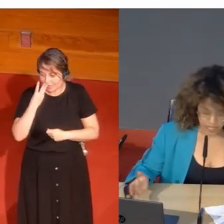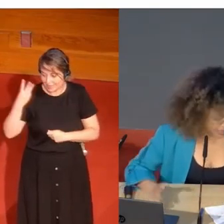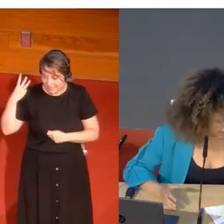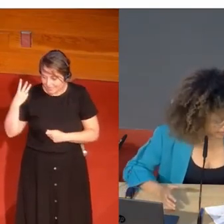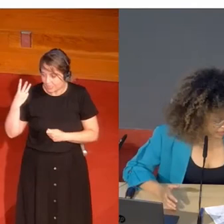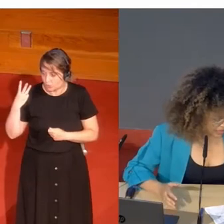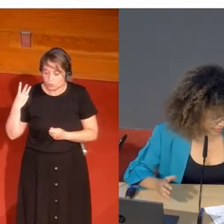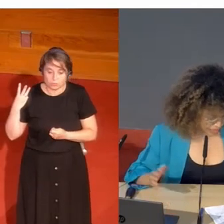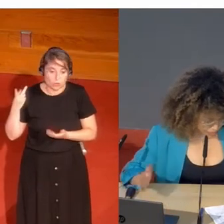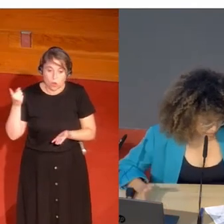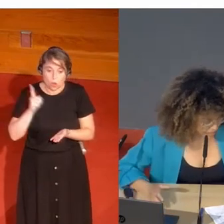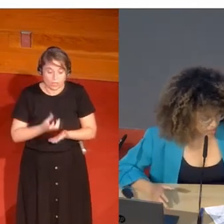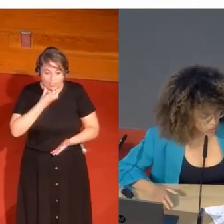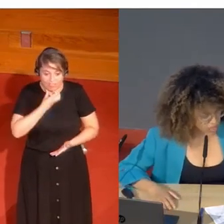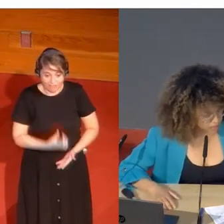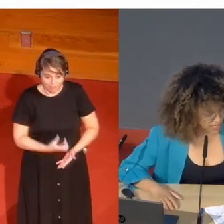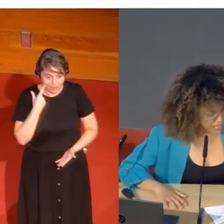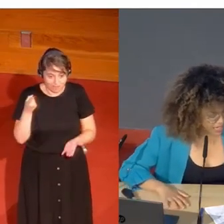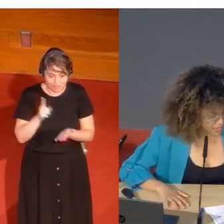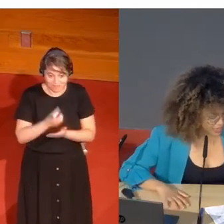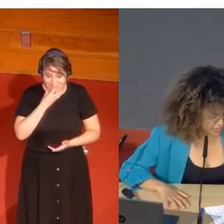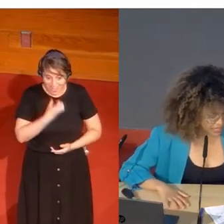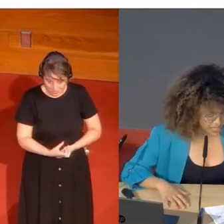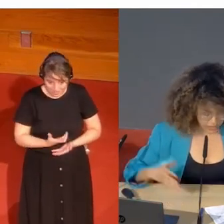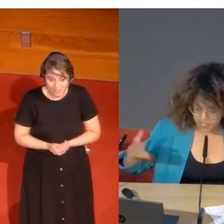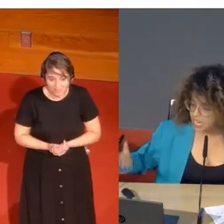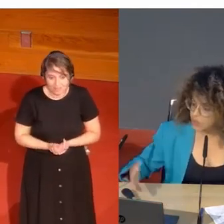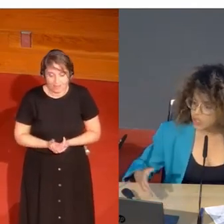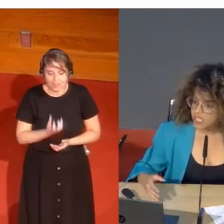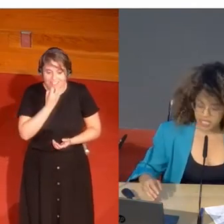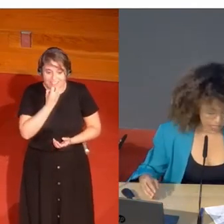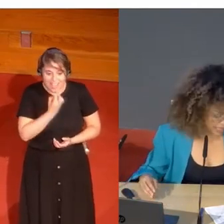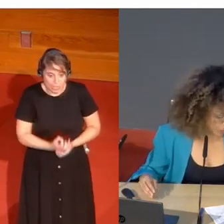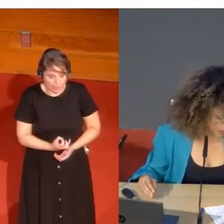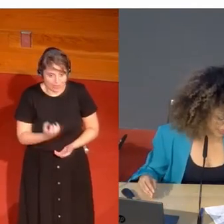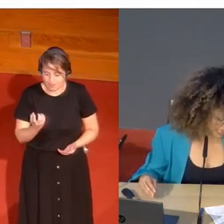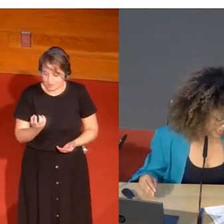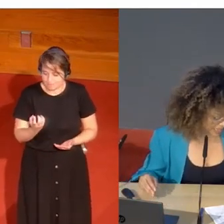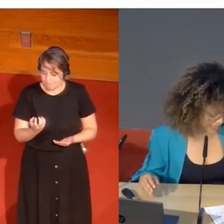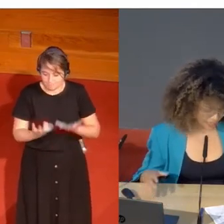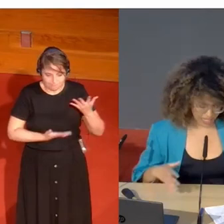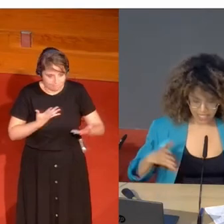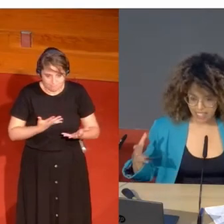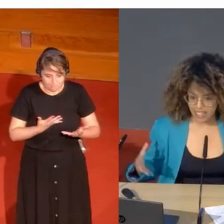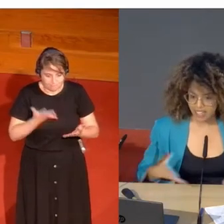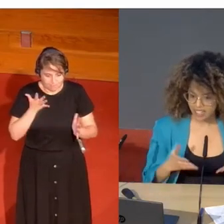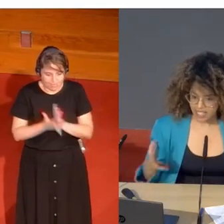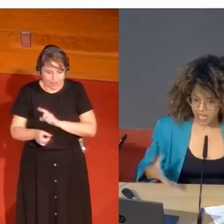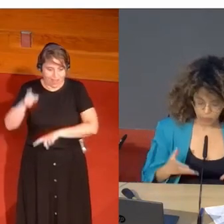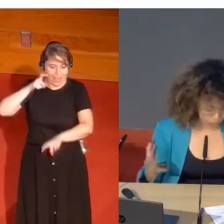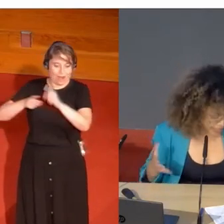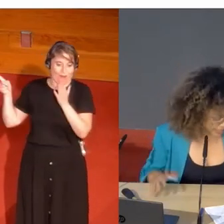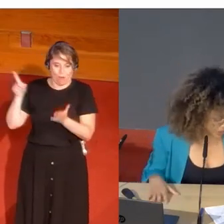de la vuelta de régimen talibán los talibanes han escenificado eh la vuelta eh a